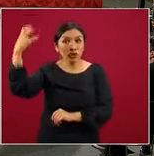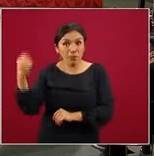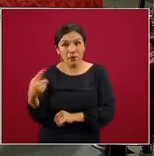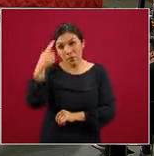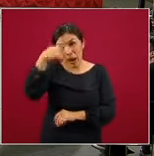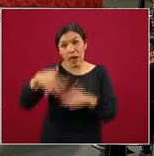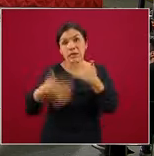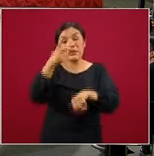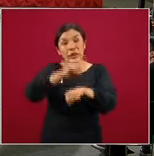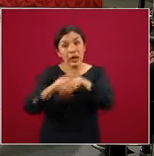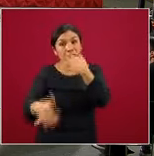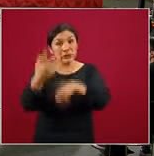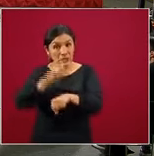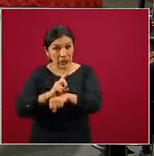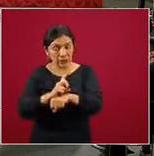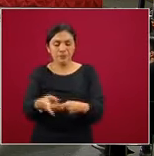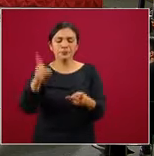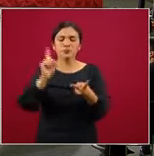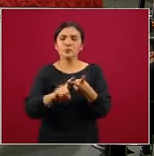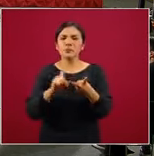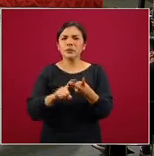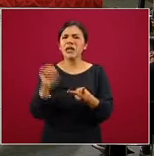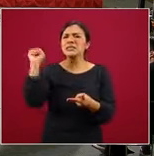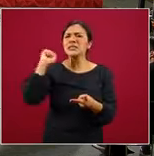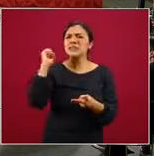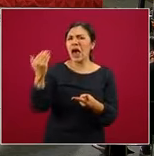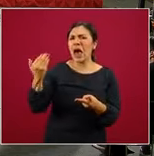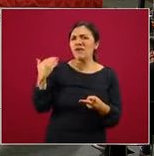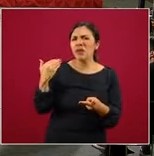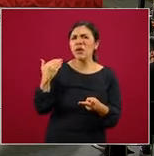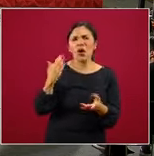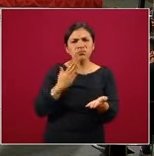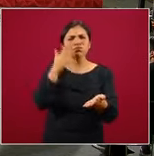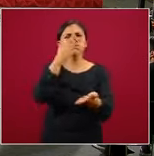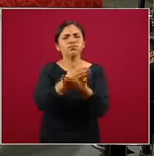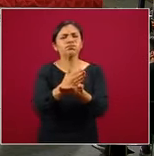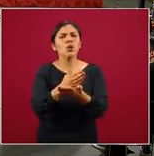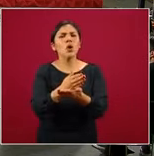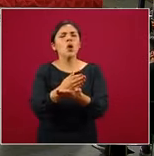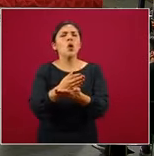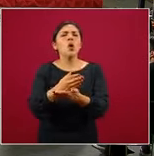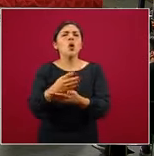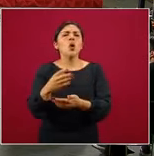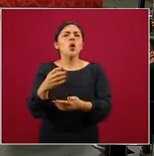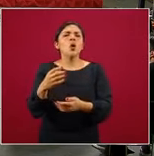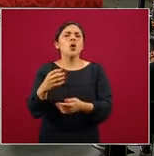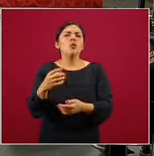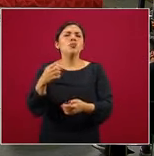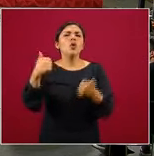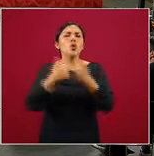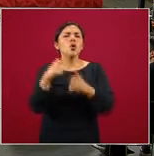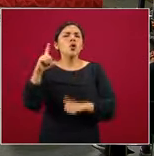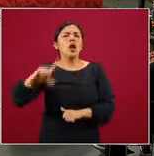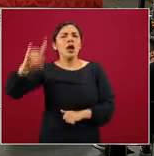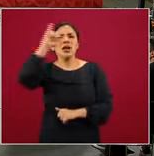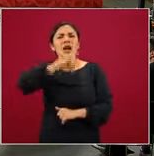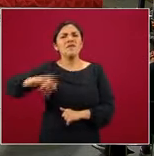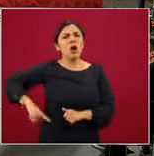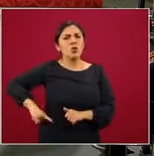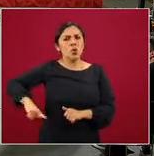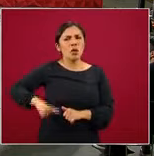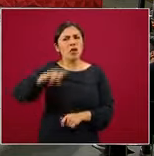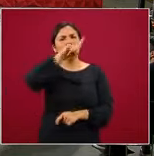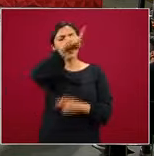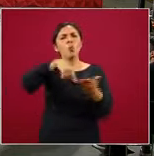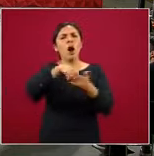días. La otra, el sábado pasado asistimos a un evento con la jefa de gobierno y la secretaria de Salud local, el sur de la Ciudad